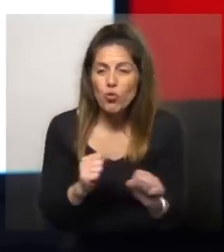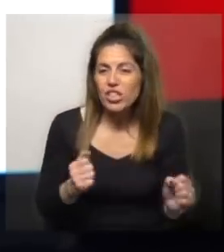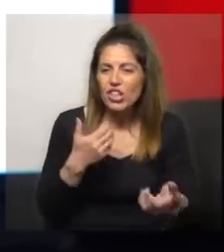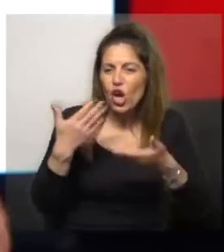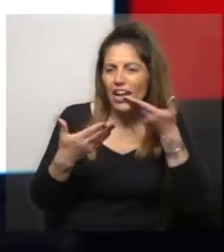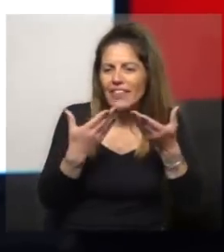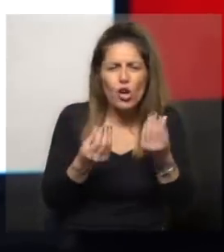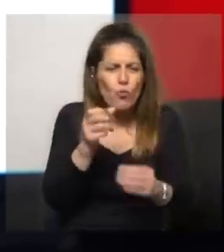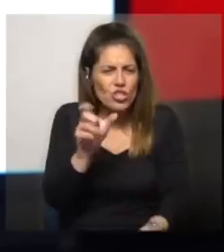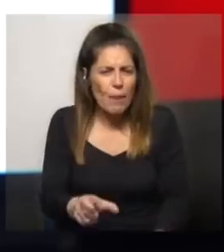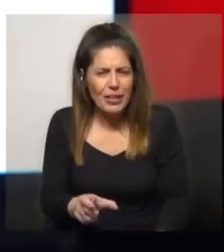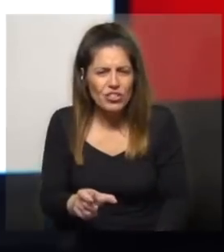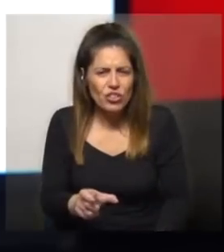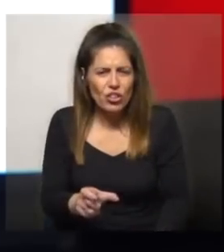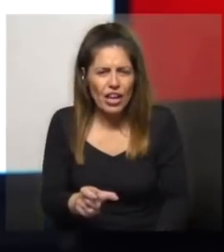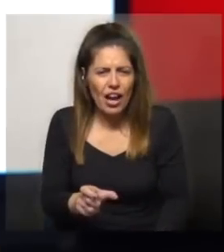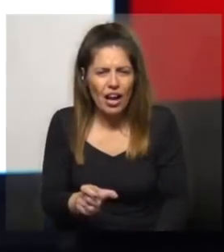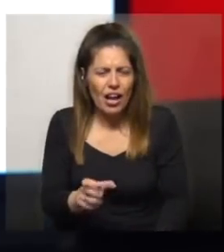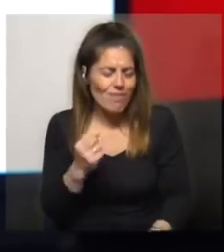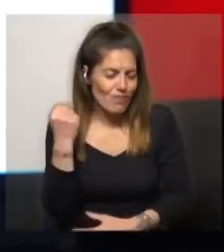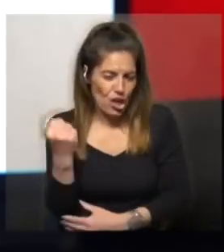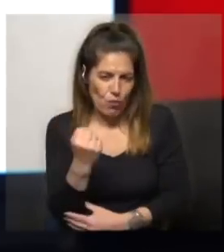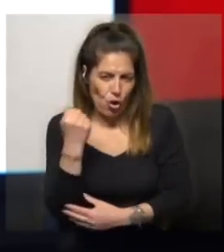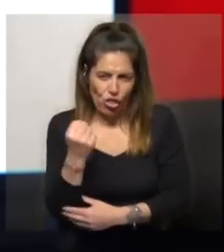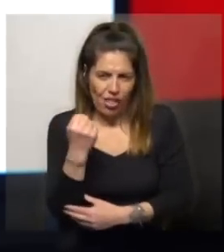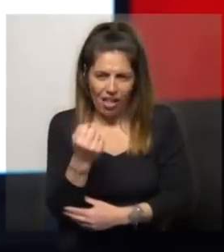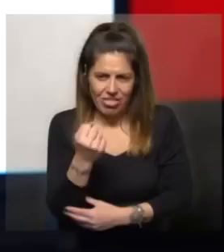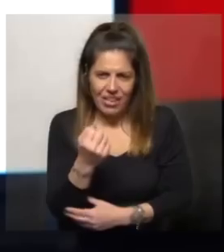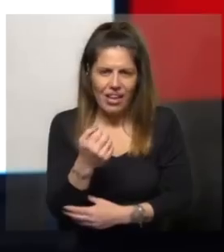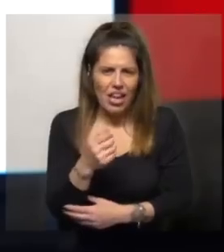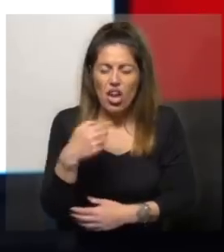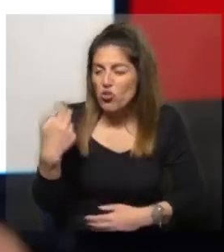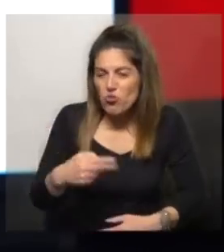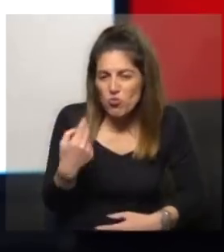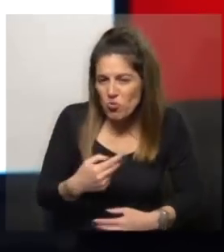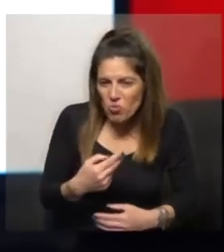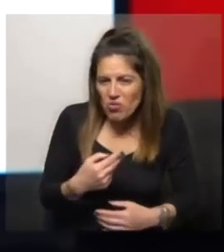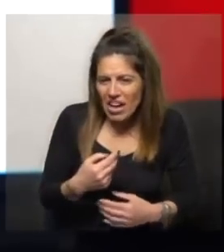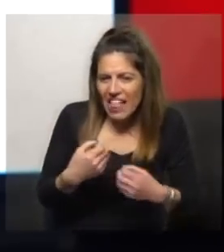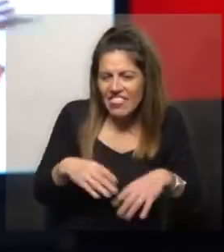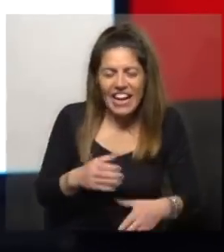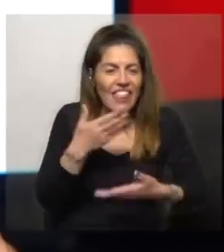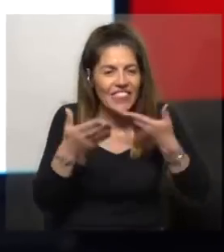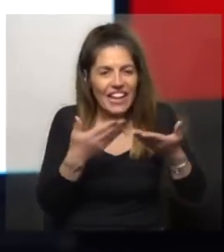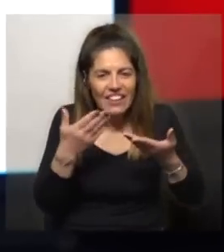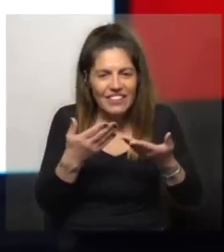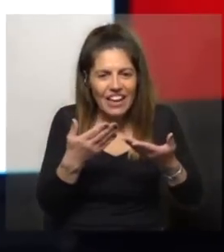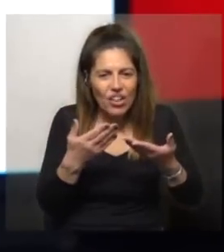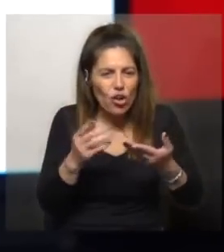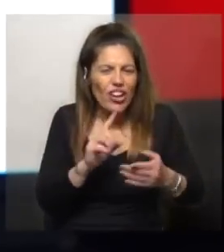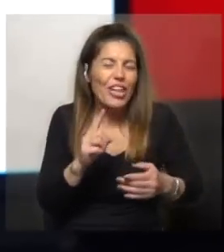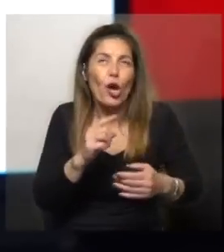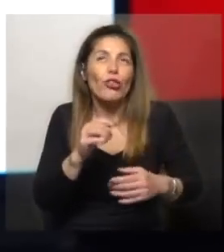montón de gente como entre comillas desde un punto de vista jerárquico este muy importante es nunca deja de cantar con los que se supone que no son o